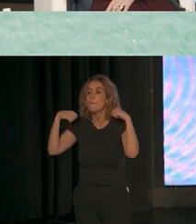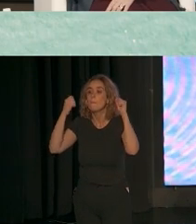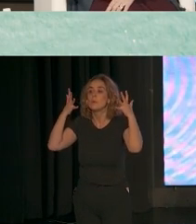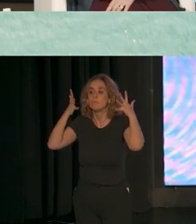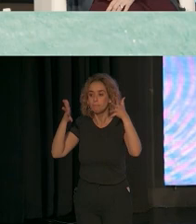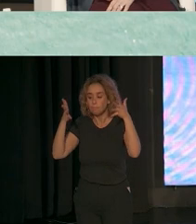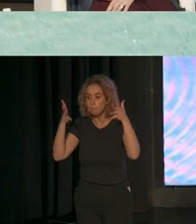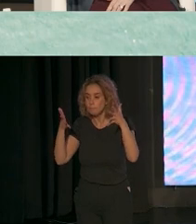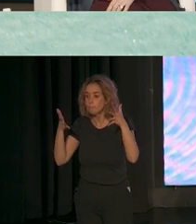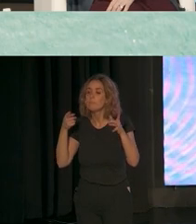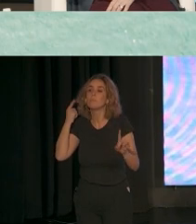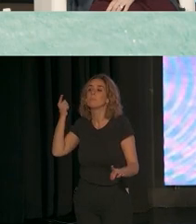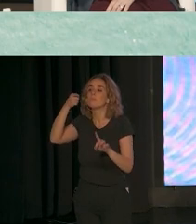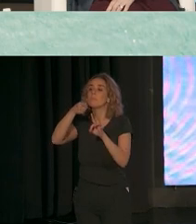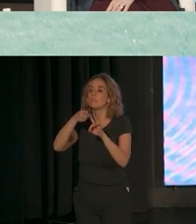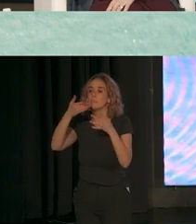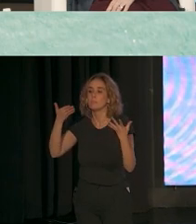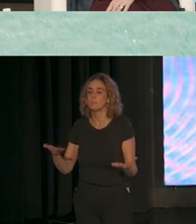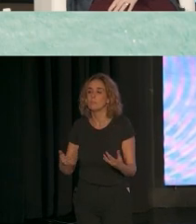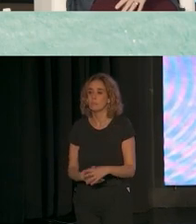recomendadas, el propósito que tienen